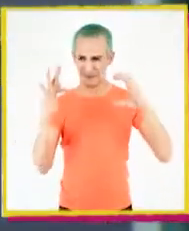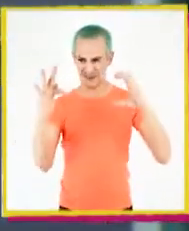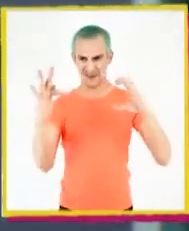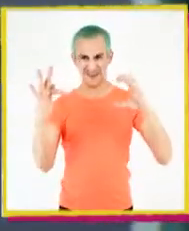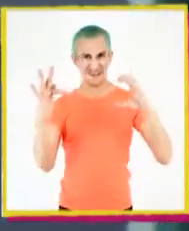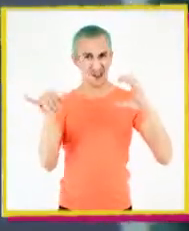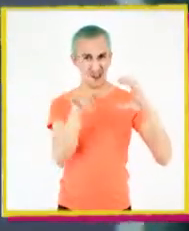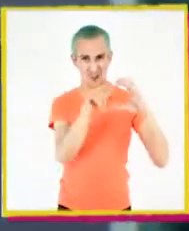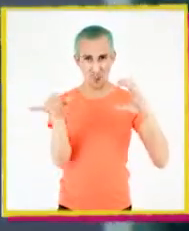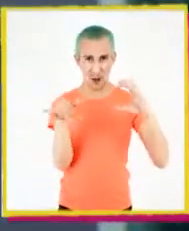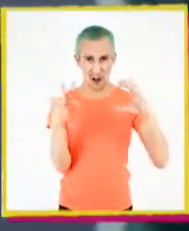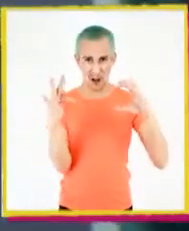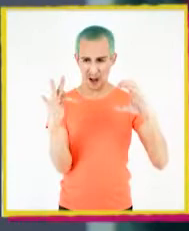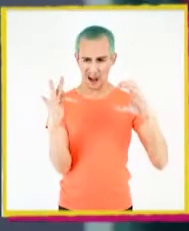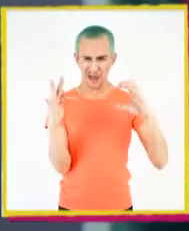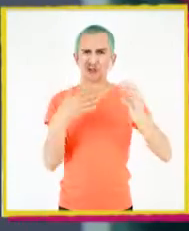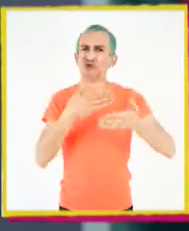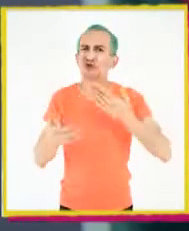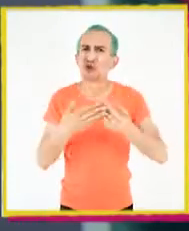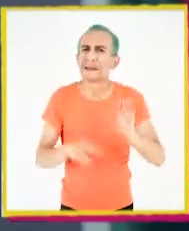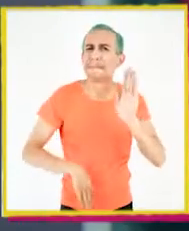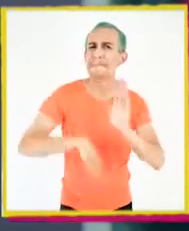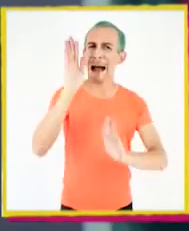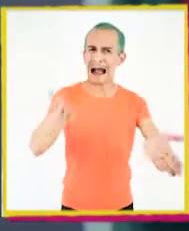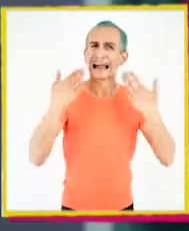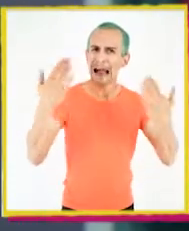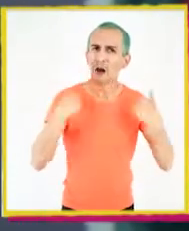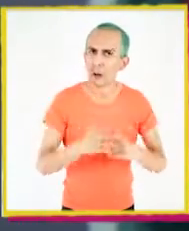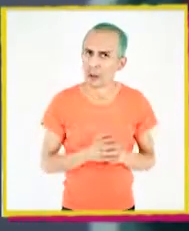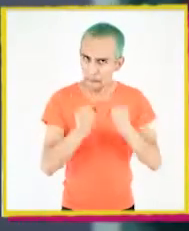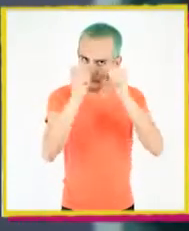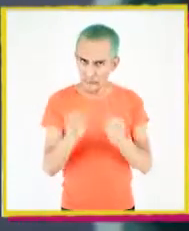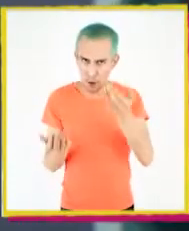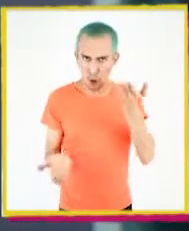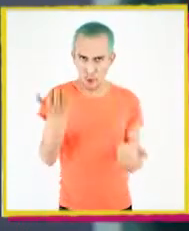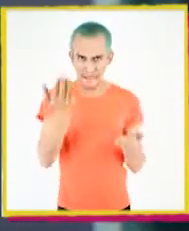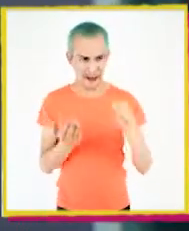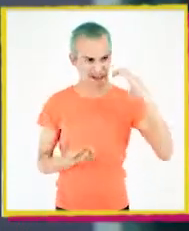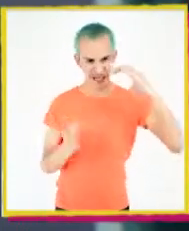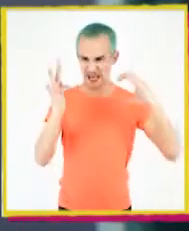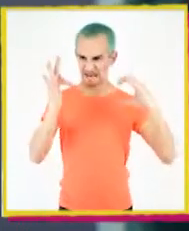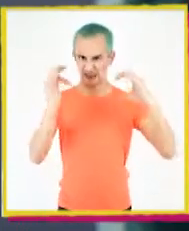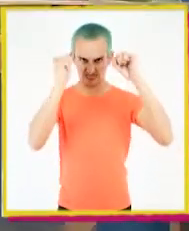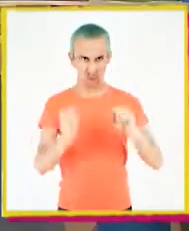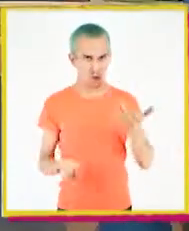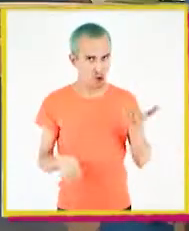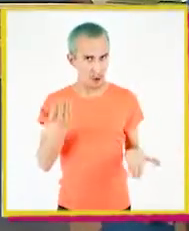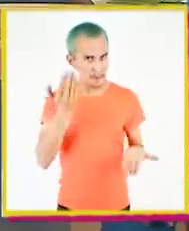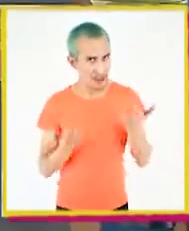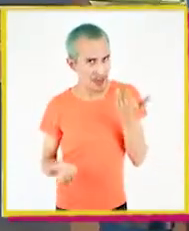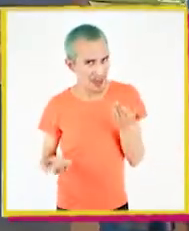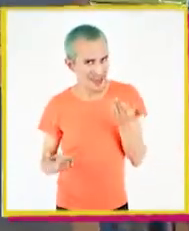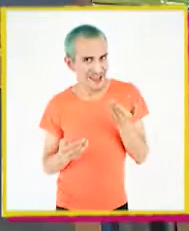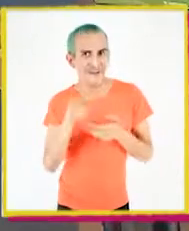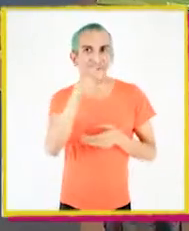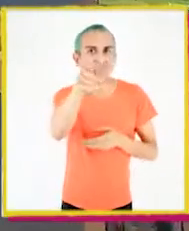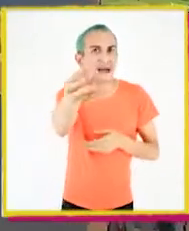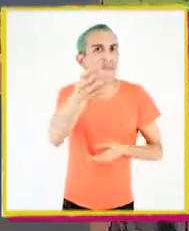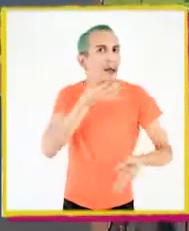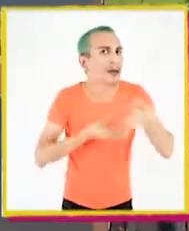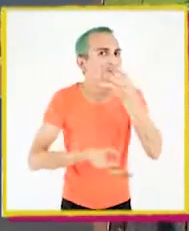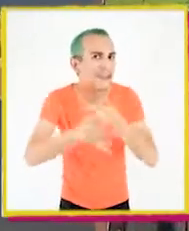mismo que la F? ¿Dónde hace más calor? ¿Puedo comparar ambos datos? Por